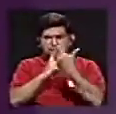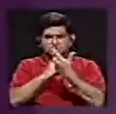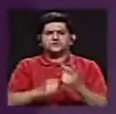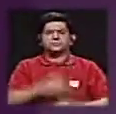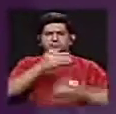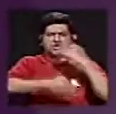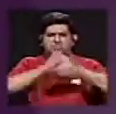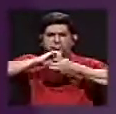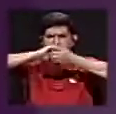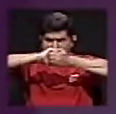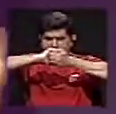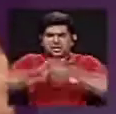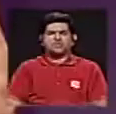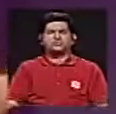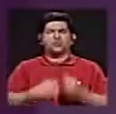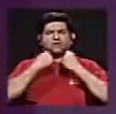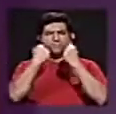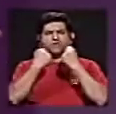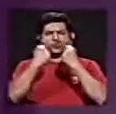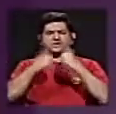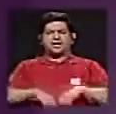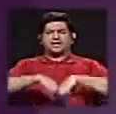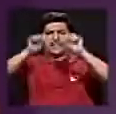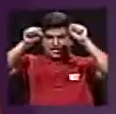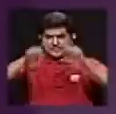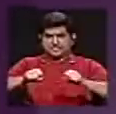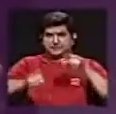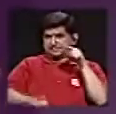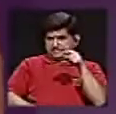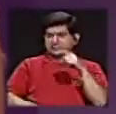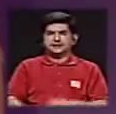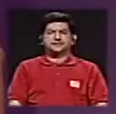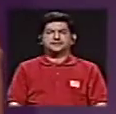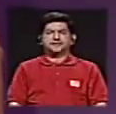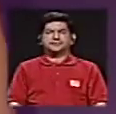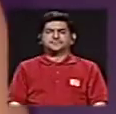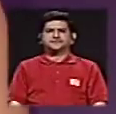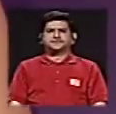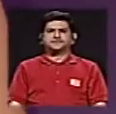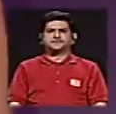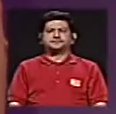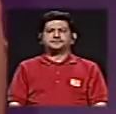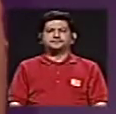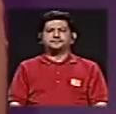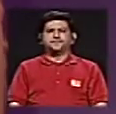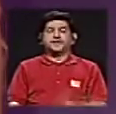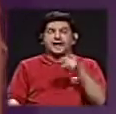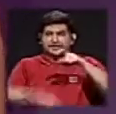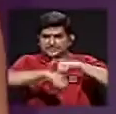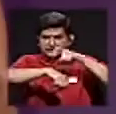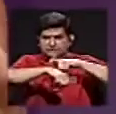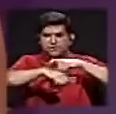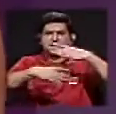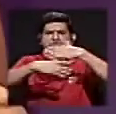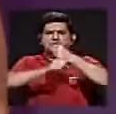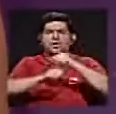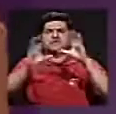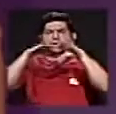fortalecimiento del sistema solidario verdad y bueno entonces se hicieron